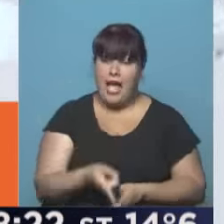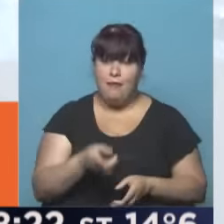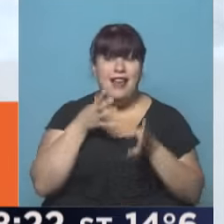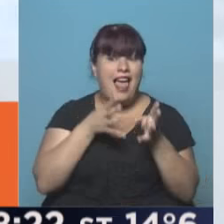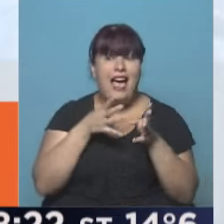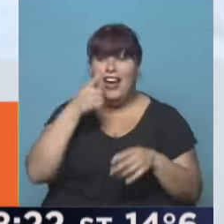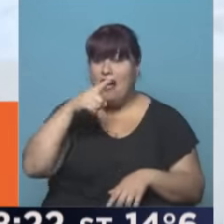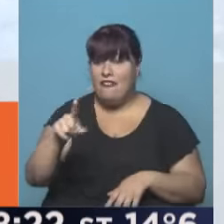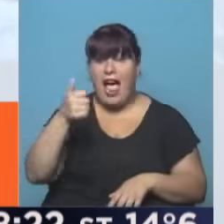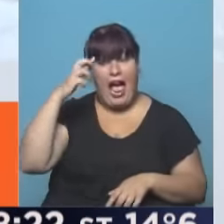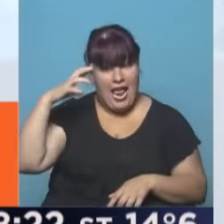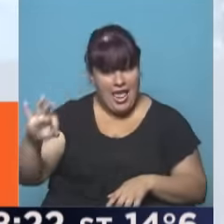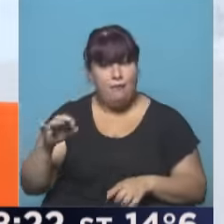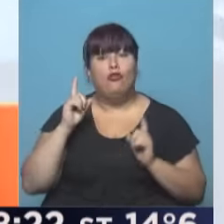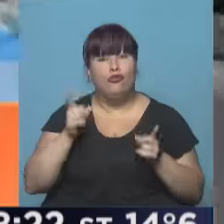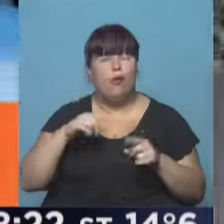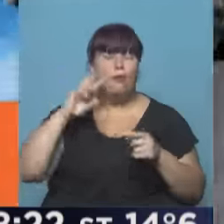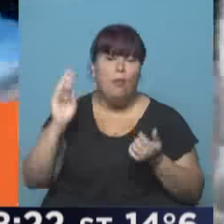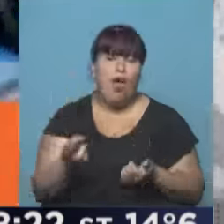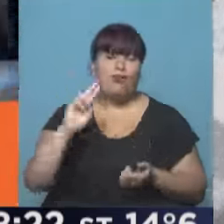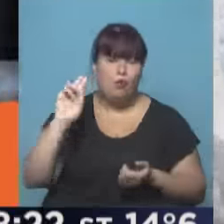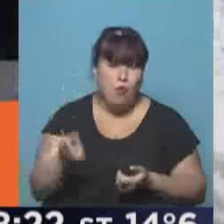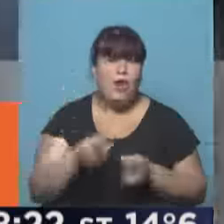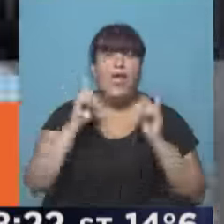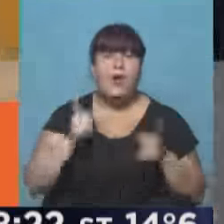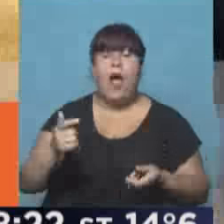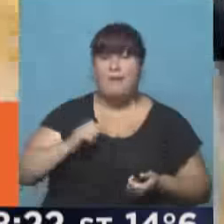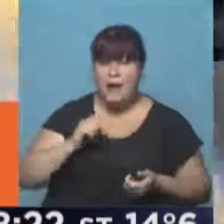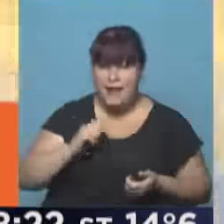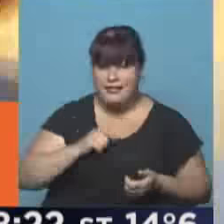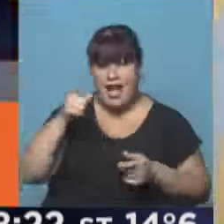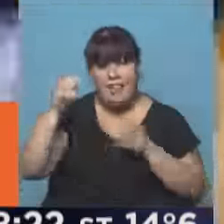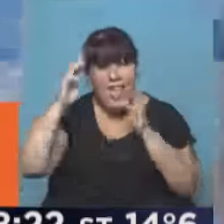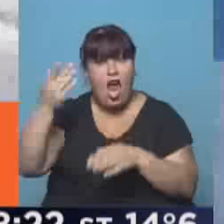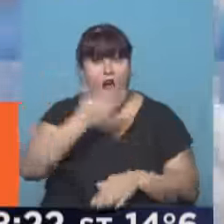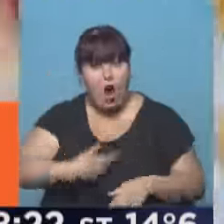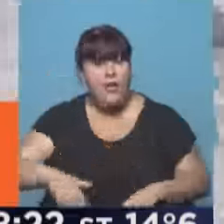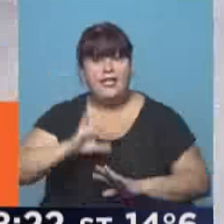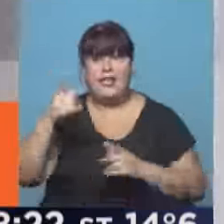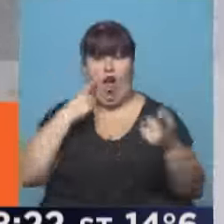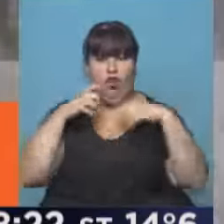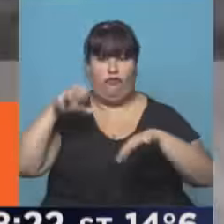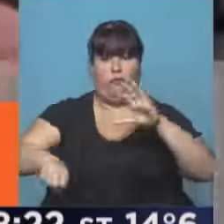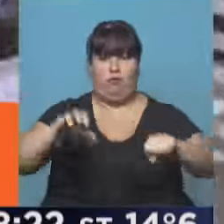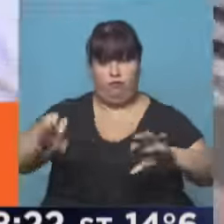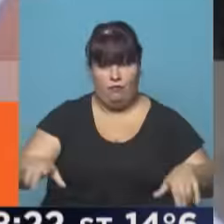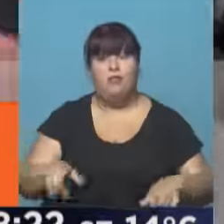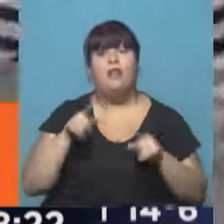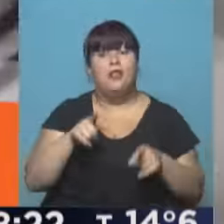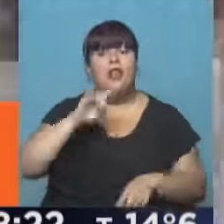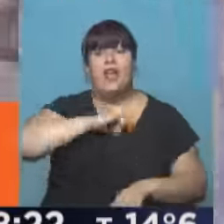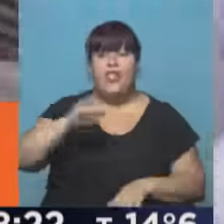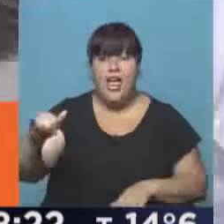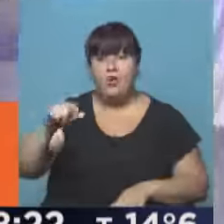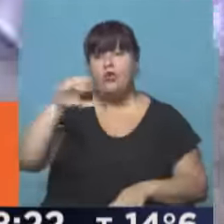batalla final por Alepo sigue provocando víctimas, pese a que el ejército leal al gobierno ya tomó el control. Así lo